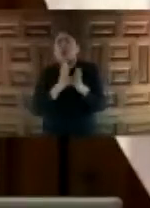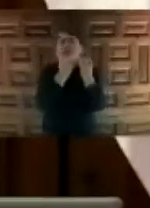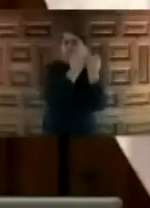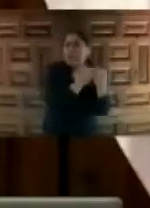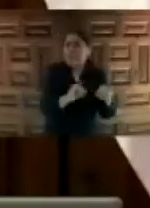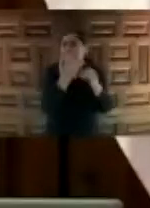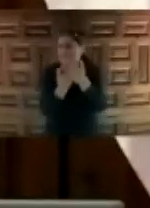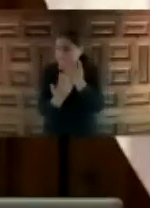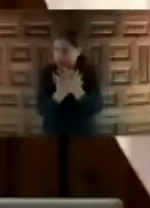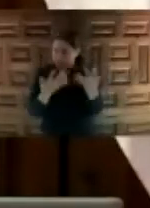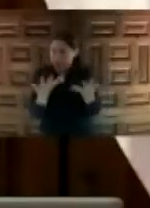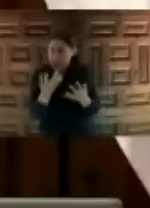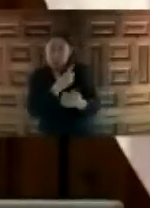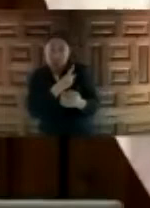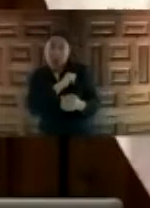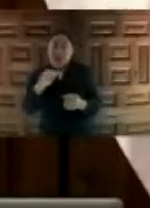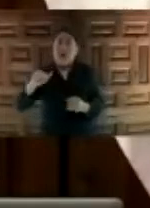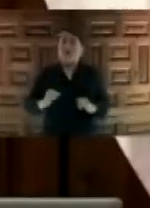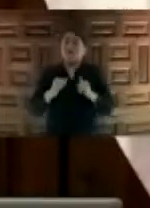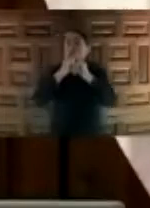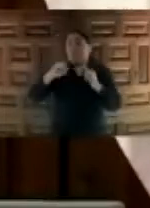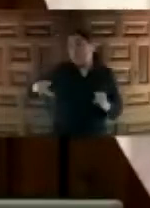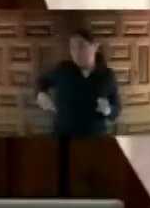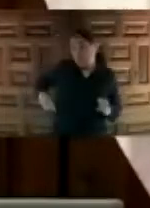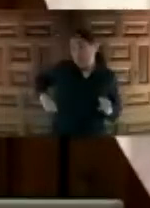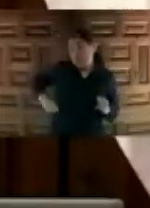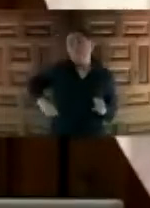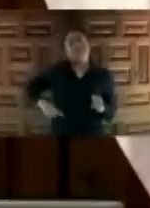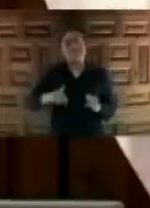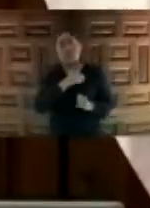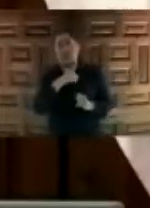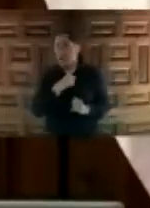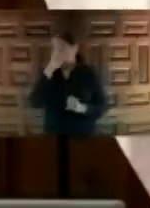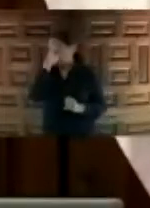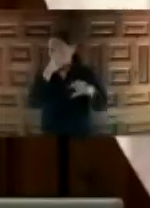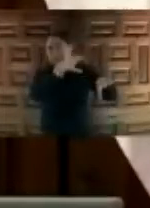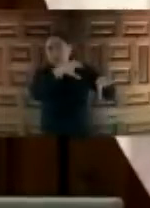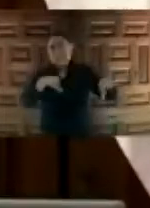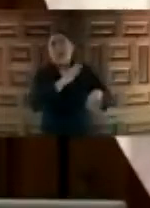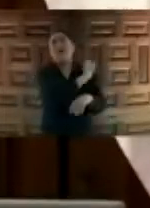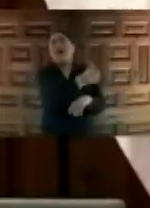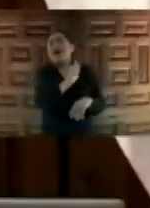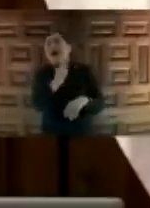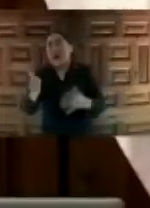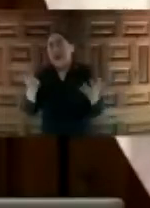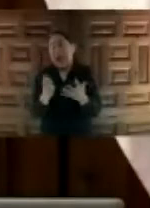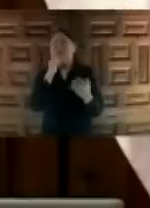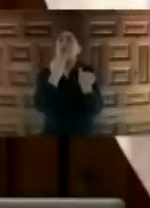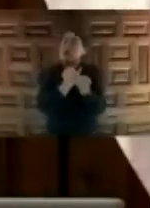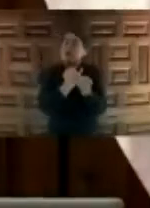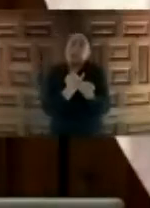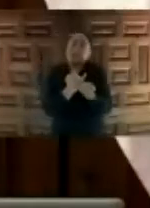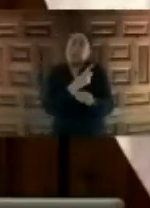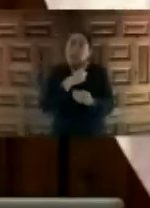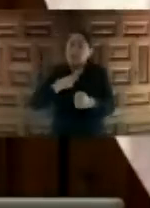en las universidades públicas me parece a mí que tiene que ser respetada en su mayor amplitud, pero lo reitero, en términos también del compromiso que